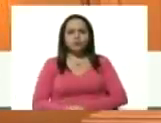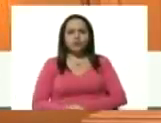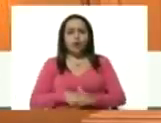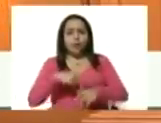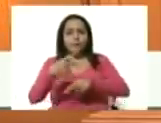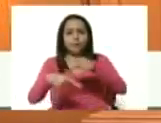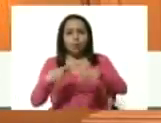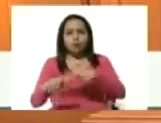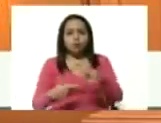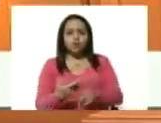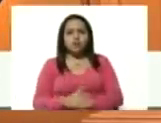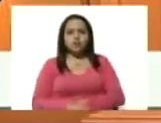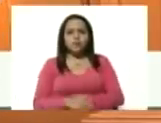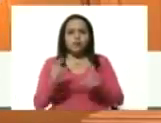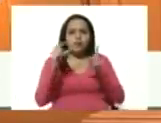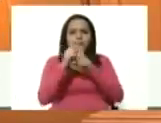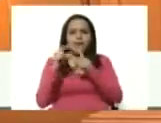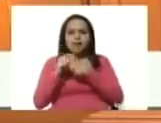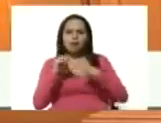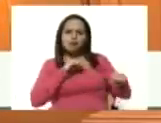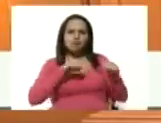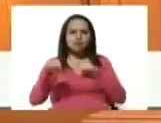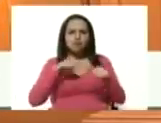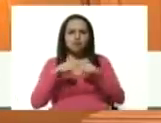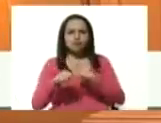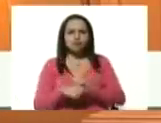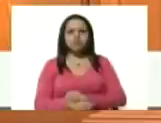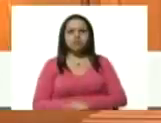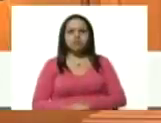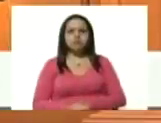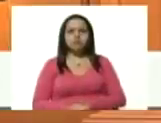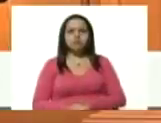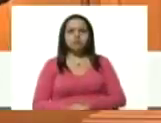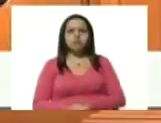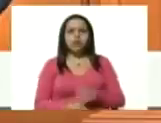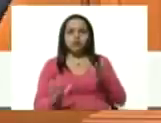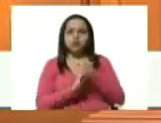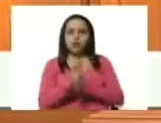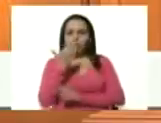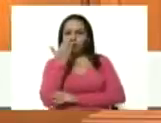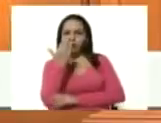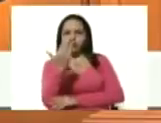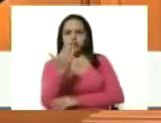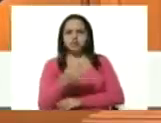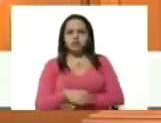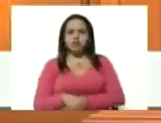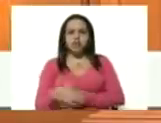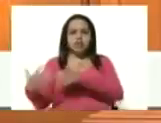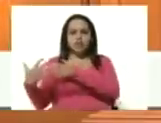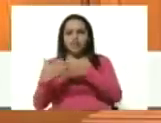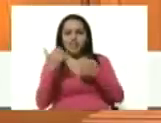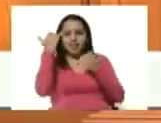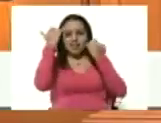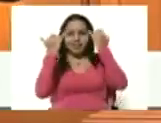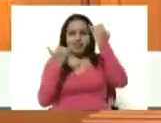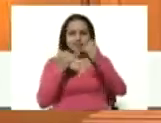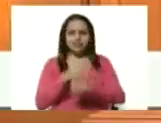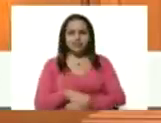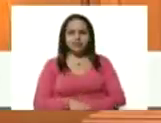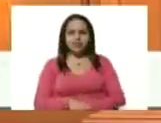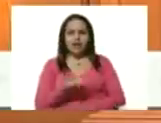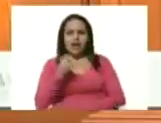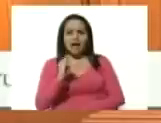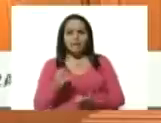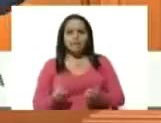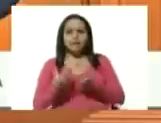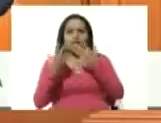proceso dialéctico, pudiéramos decir dinámico, de la confrontación, de la batalla de ideas, ha surgido una